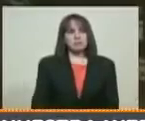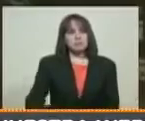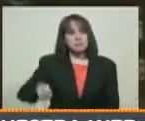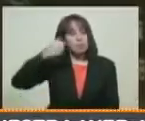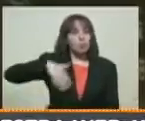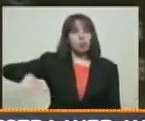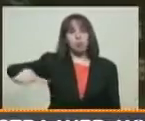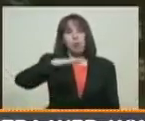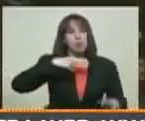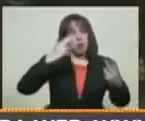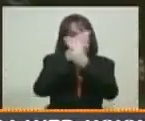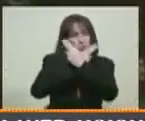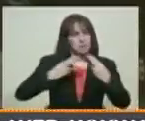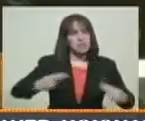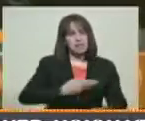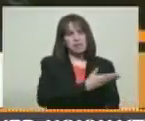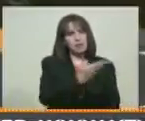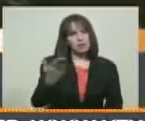pueblo comprometido.